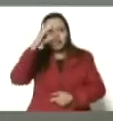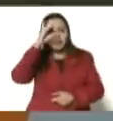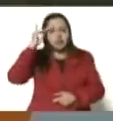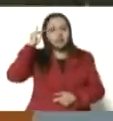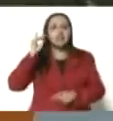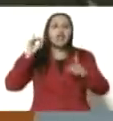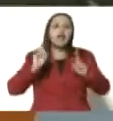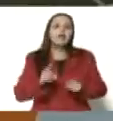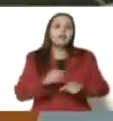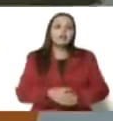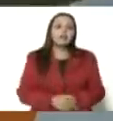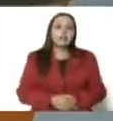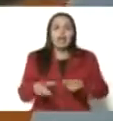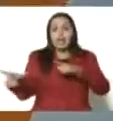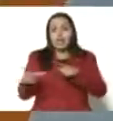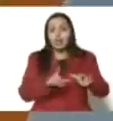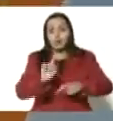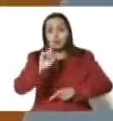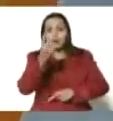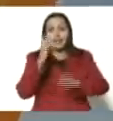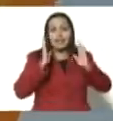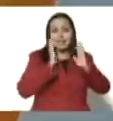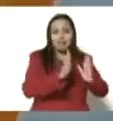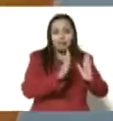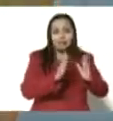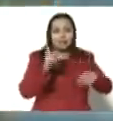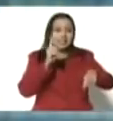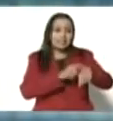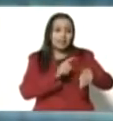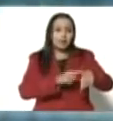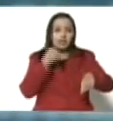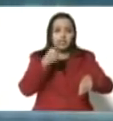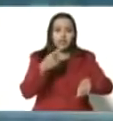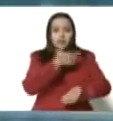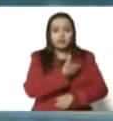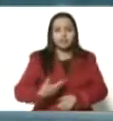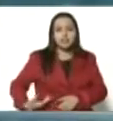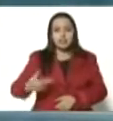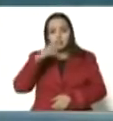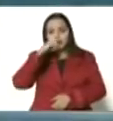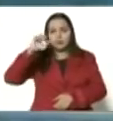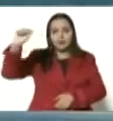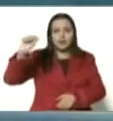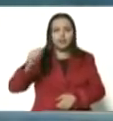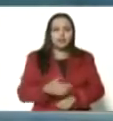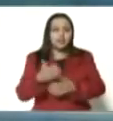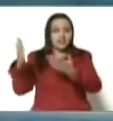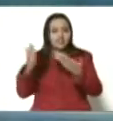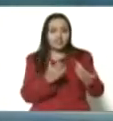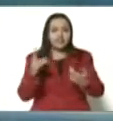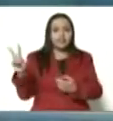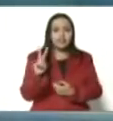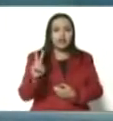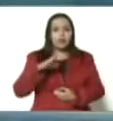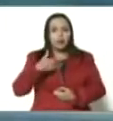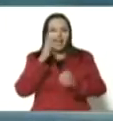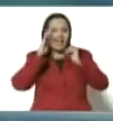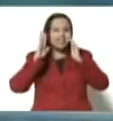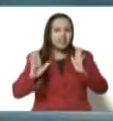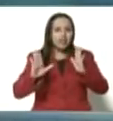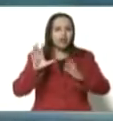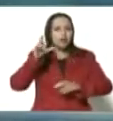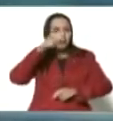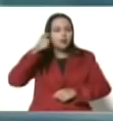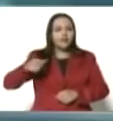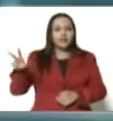República. También se concreta la primera etapa del cronograma que ha dicho el jefe de Estado venezolano que llega a nuestro país para atender a la población